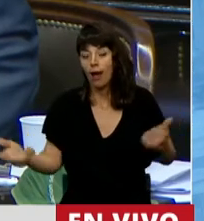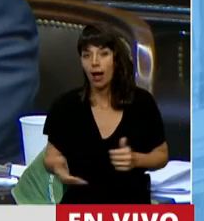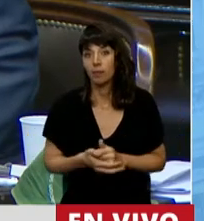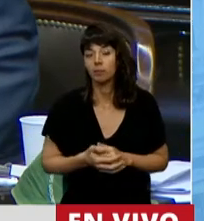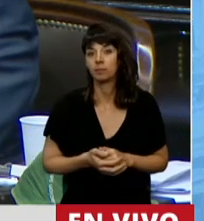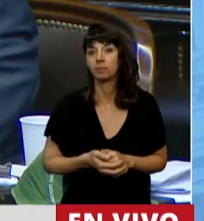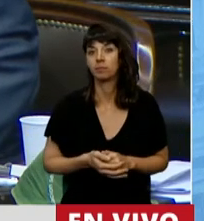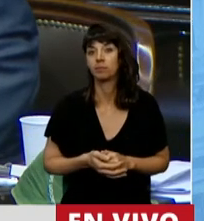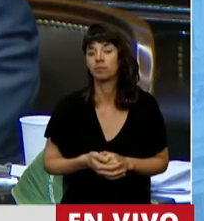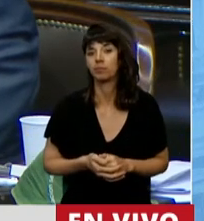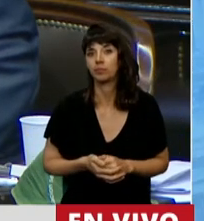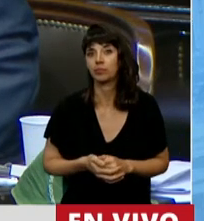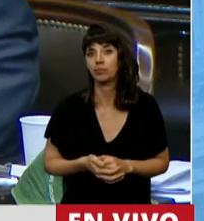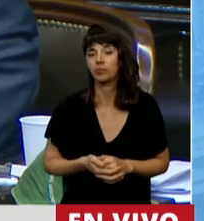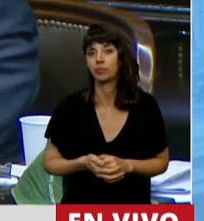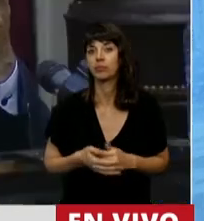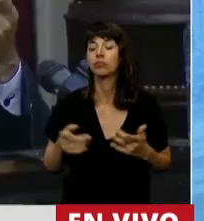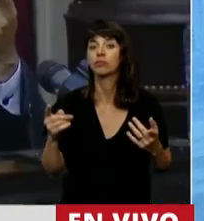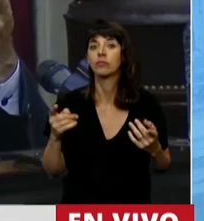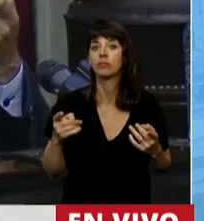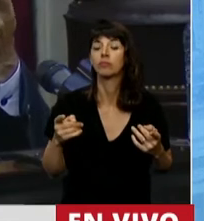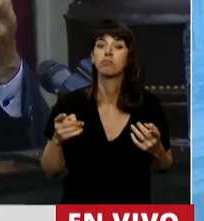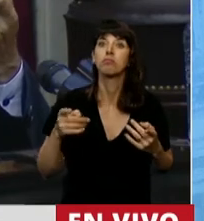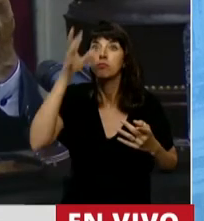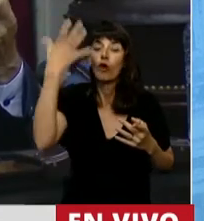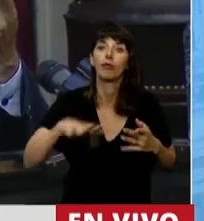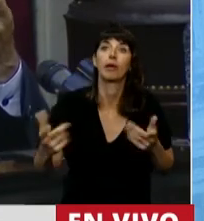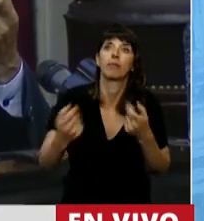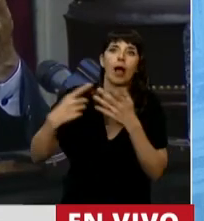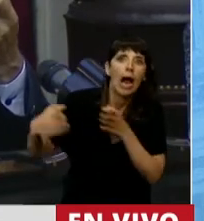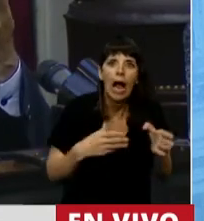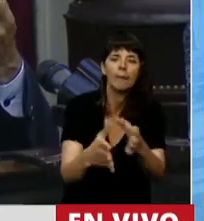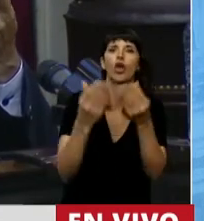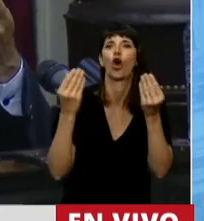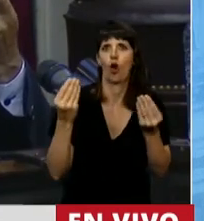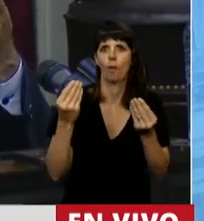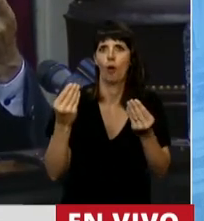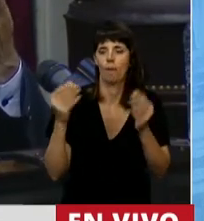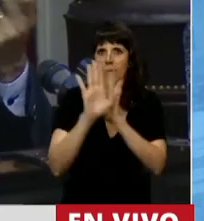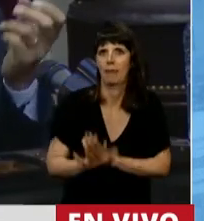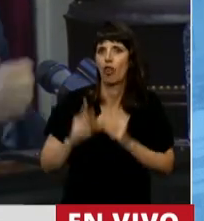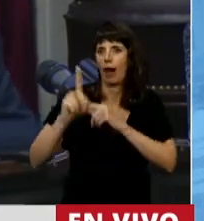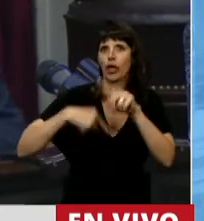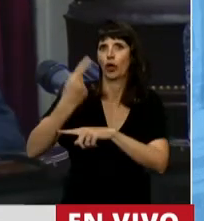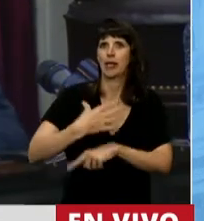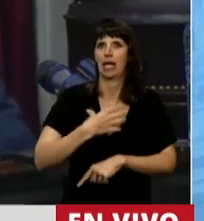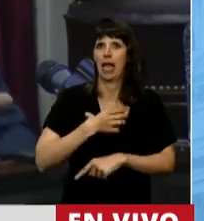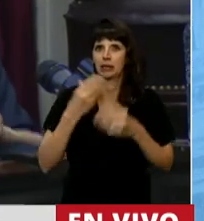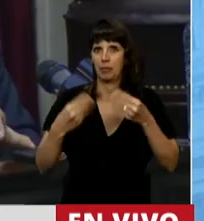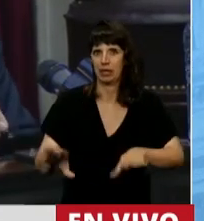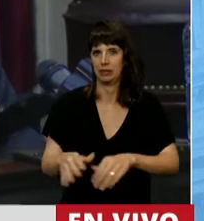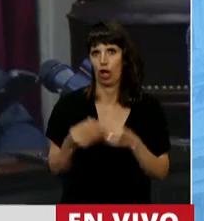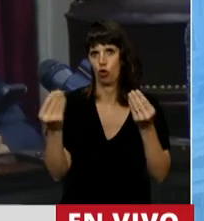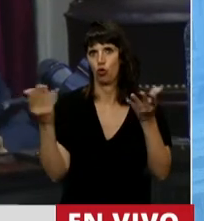que pronto tengamos un rumbo definido sobre cómo van a comenzar las clases en el 2021. Y